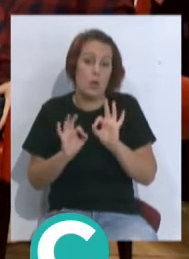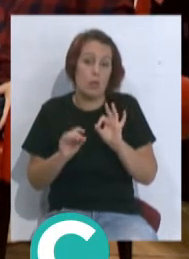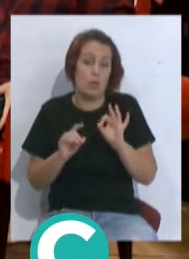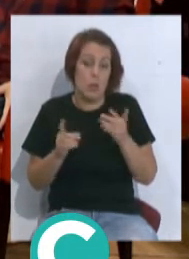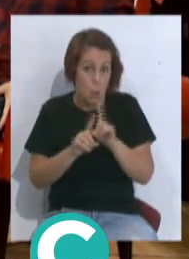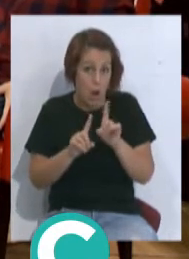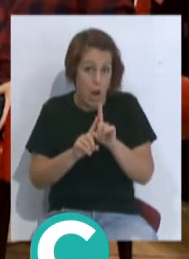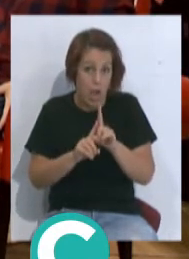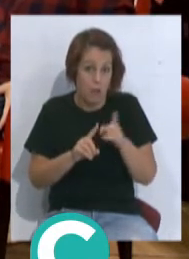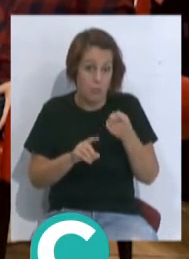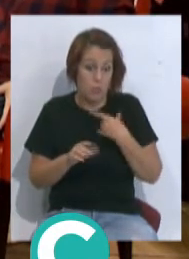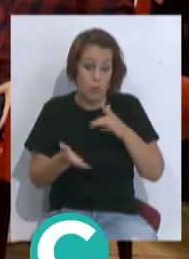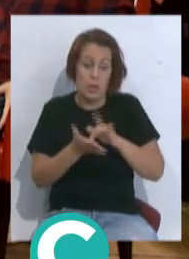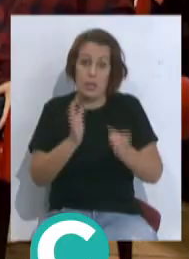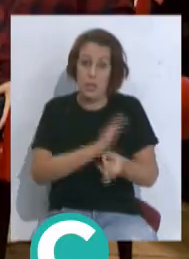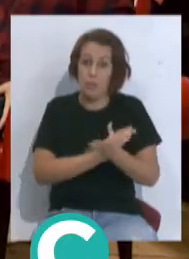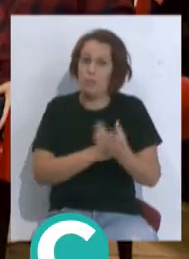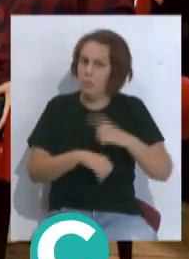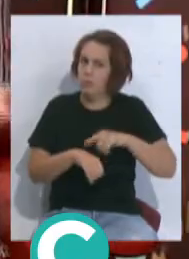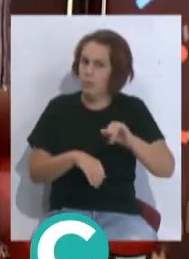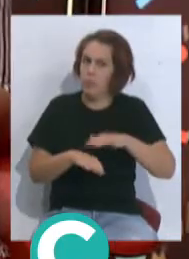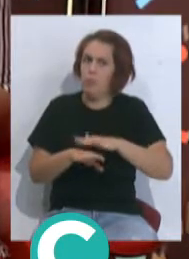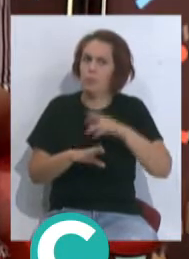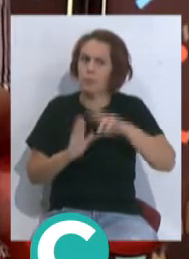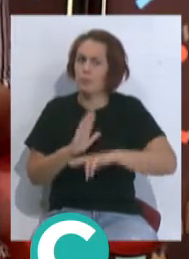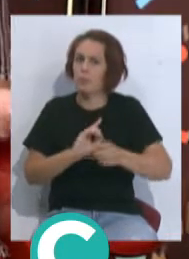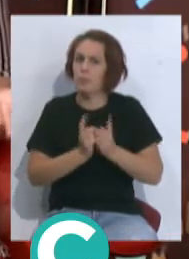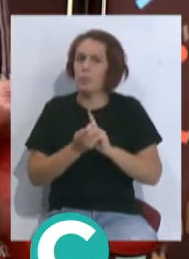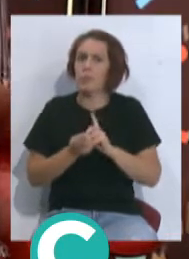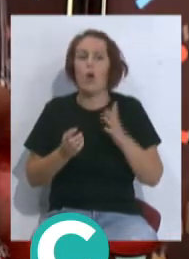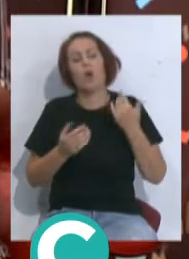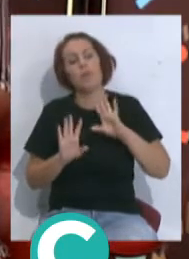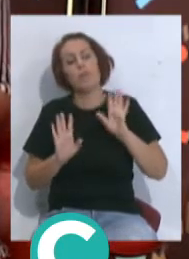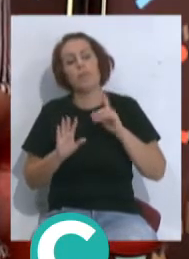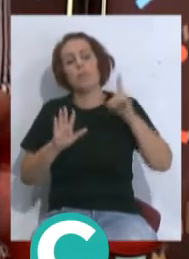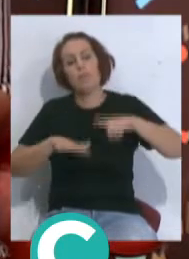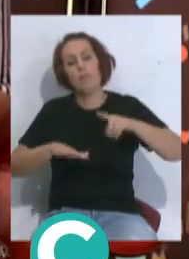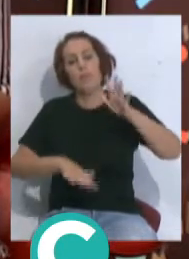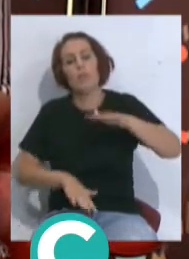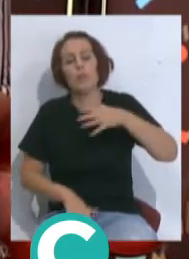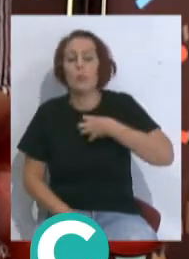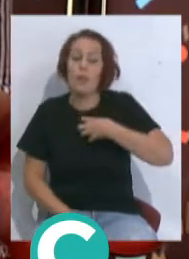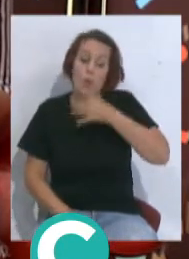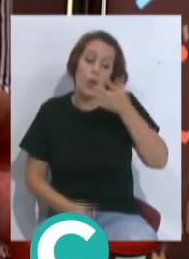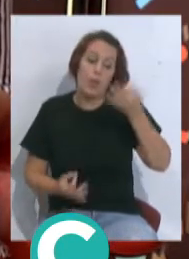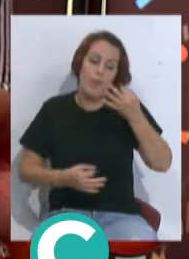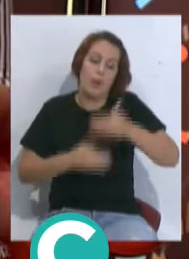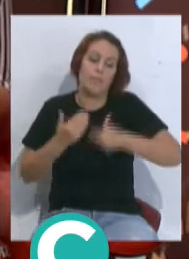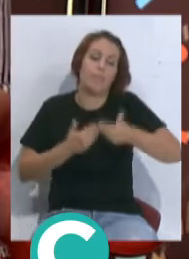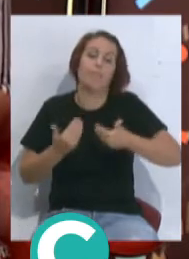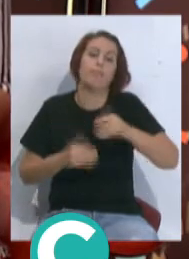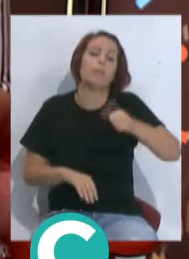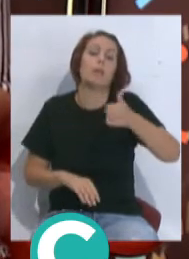Exacto, y cada año cambia el reglamento. ¿Hay tiempo para cambiar el reglamento? A lo mejor te dicen, no, es que ya seis meses, cinco meses, no, porque tiene que pasar por tal trámite burocrático. Eso es el